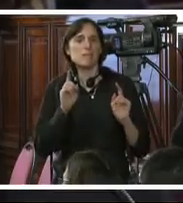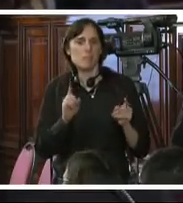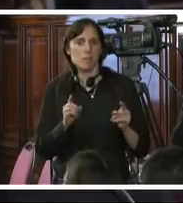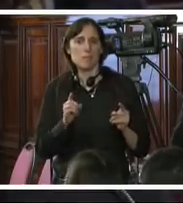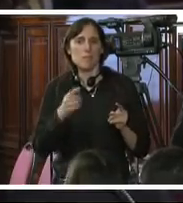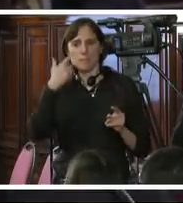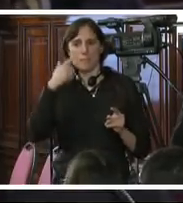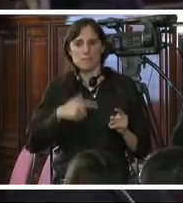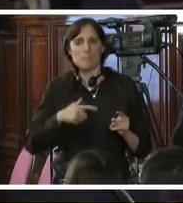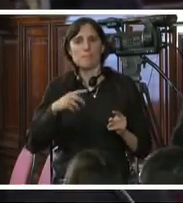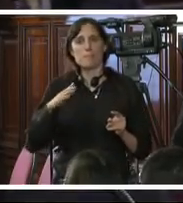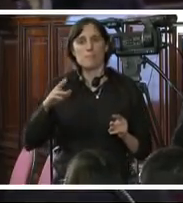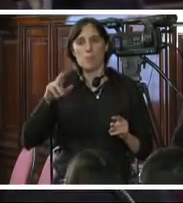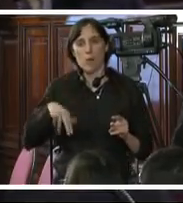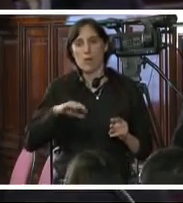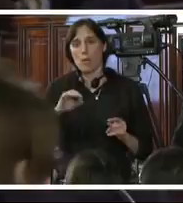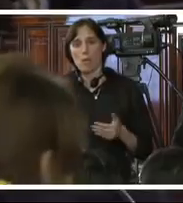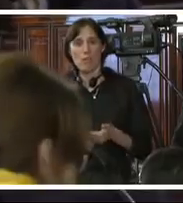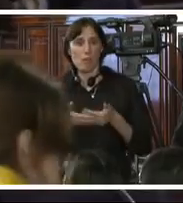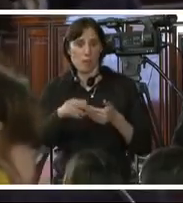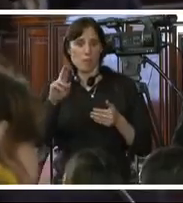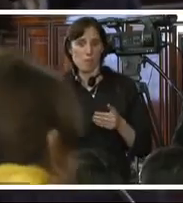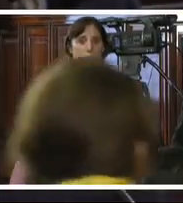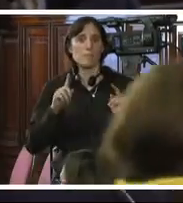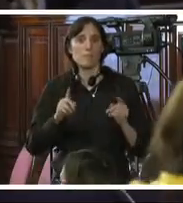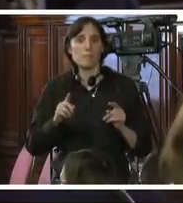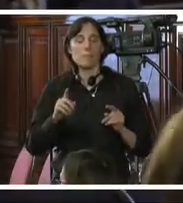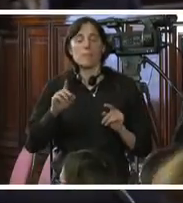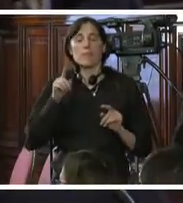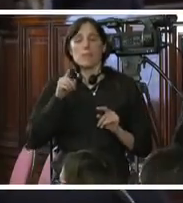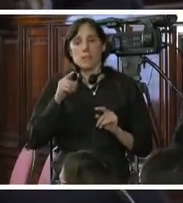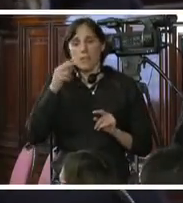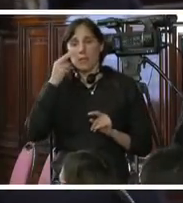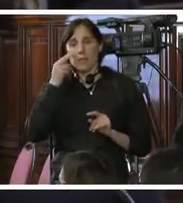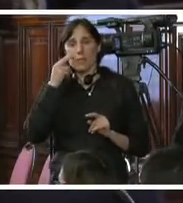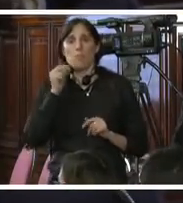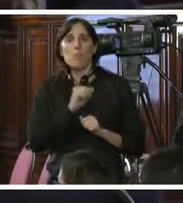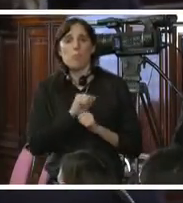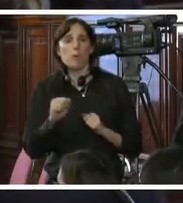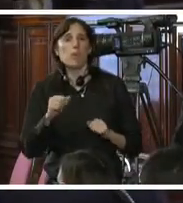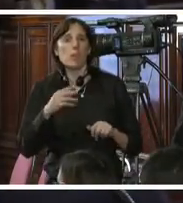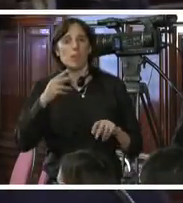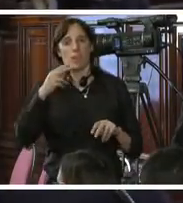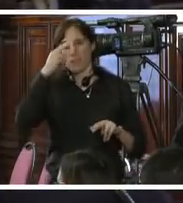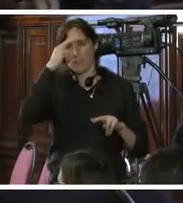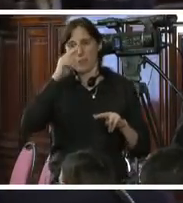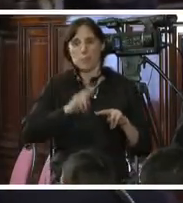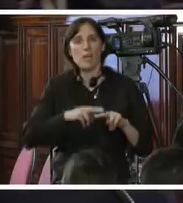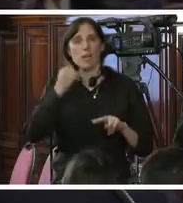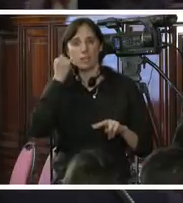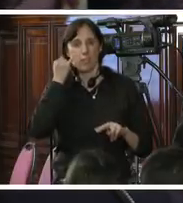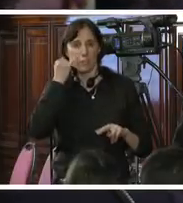neonatal. Además, por un lado, la violencia sexual genera un mayor riesgo de contraer infecciones de transmisión sexual,